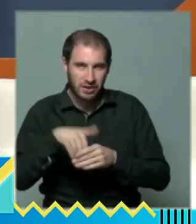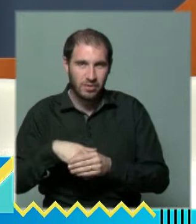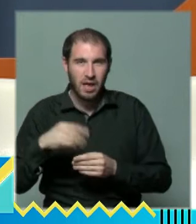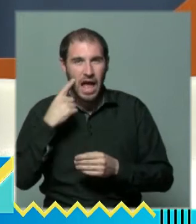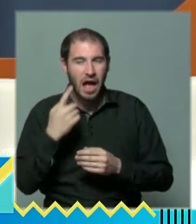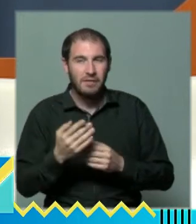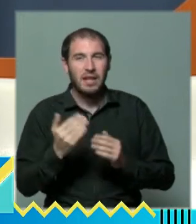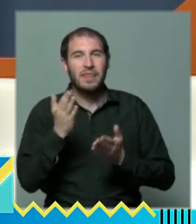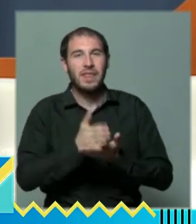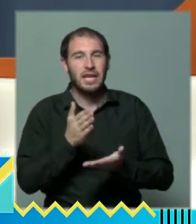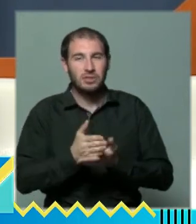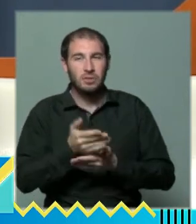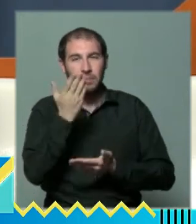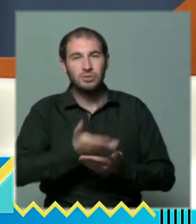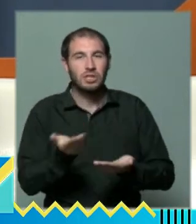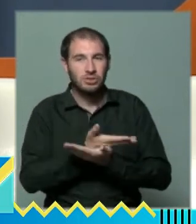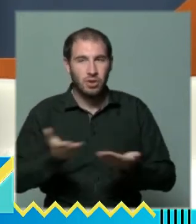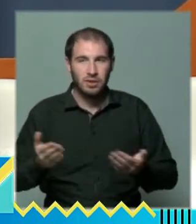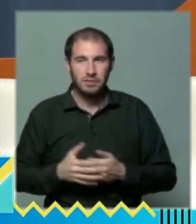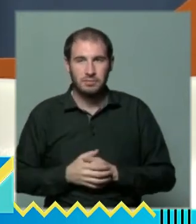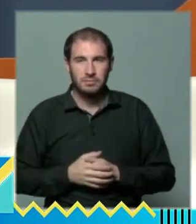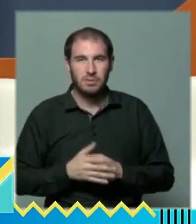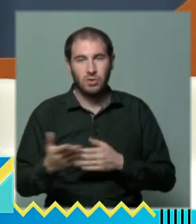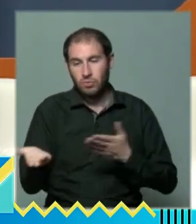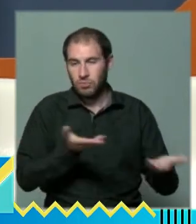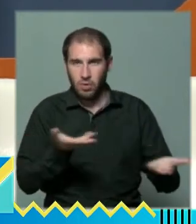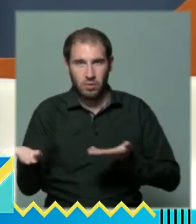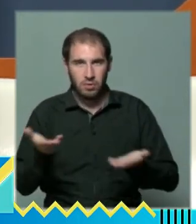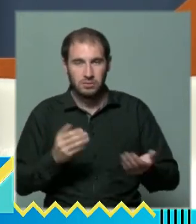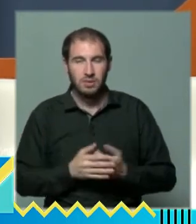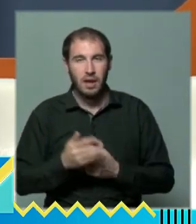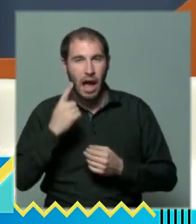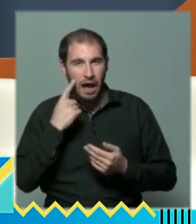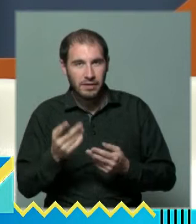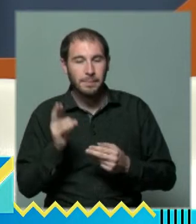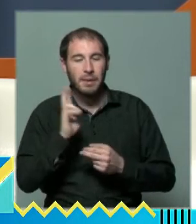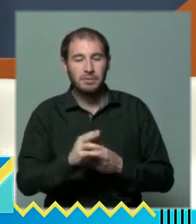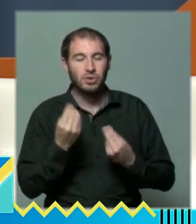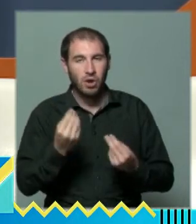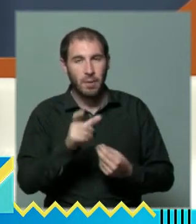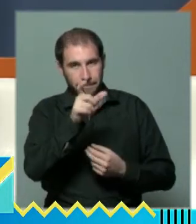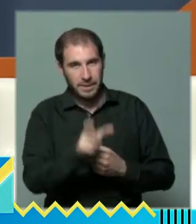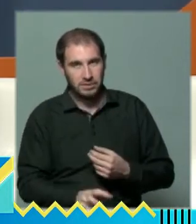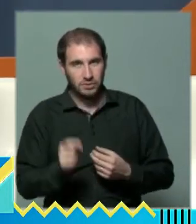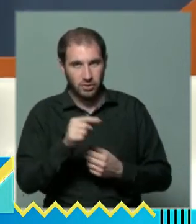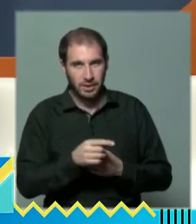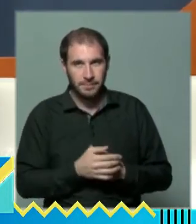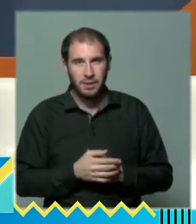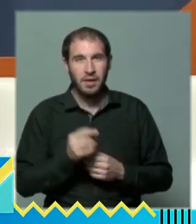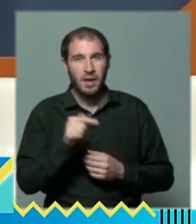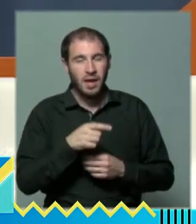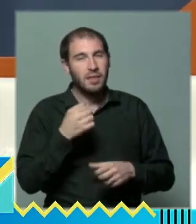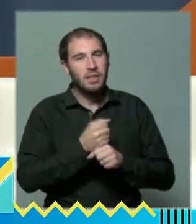se contemplen los derechos de todas las personas, digamos, de uno y otro, digamos. Entonces hay que ver cómo se le permite a esta persona que ejerza